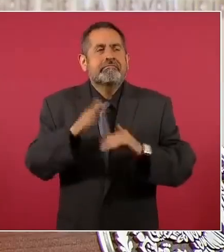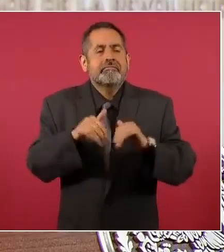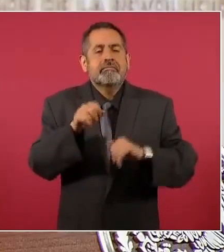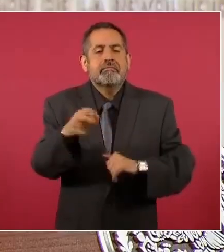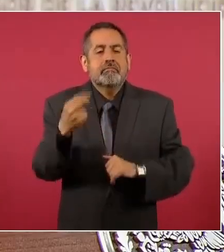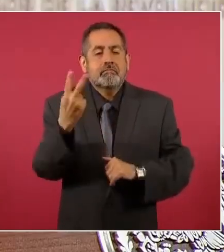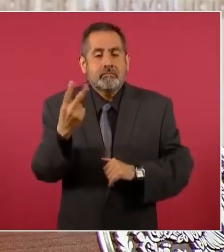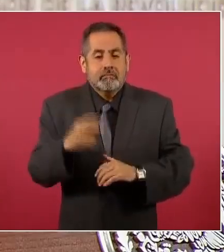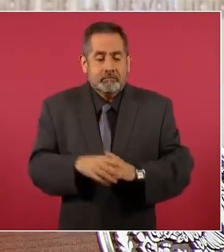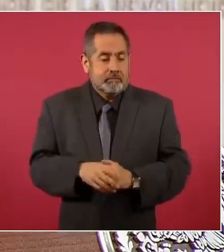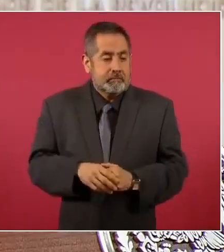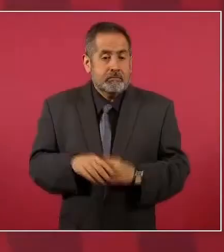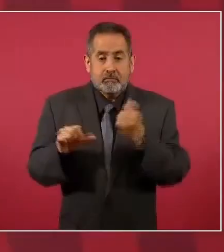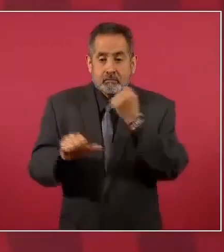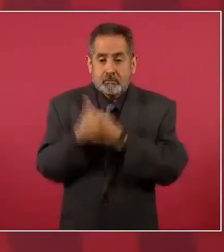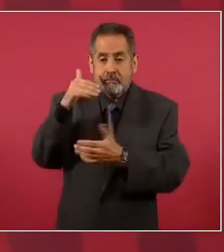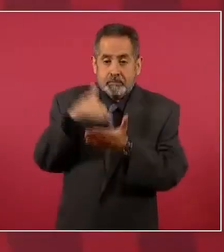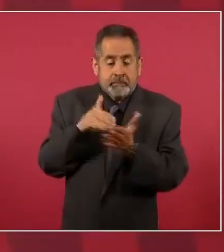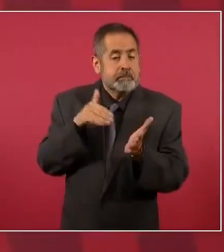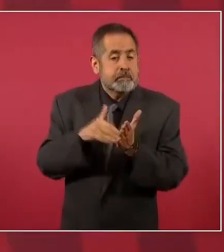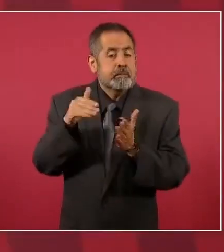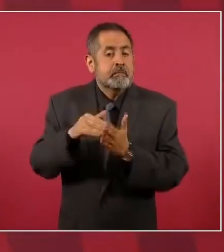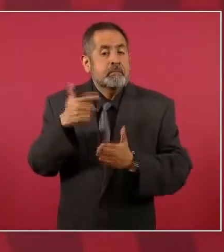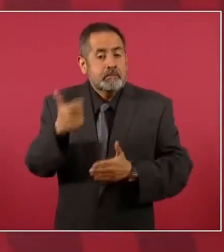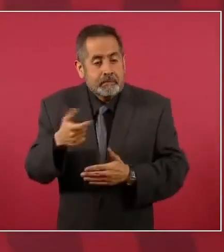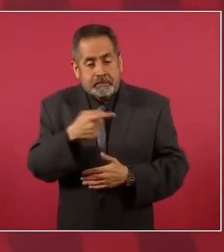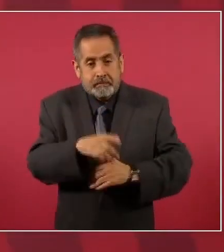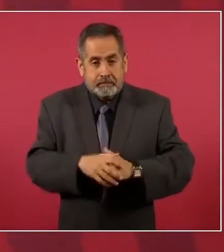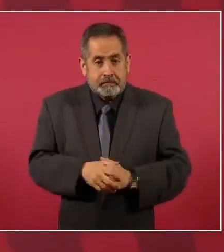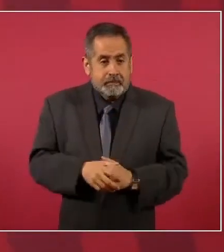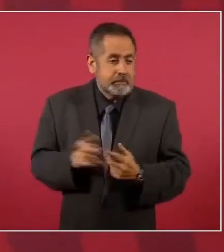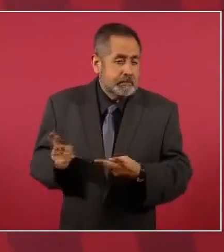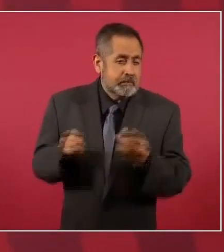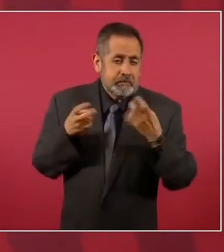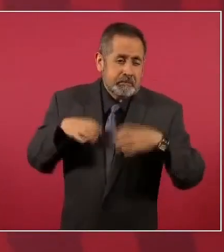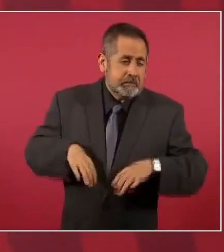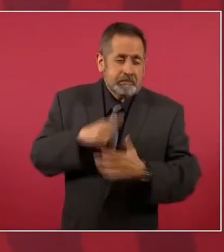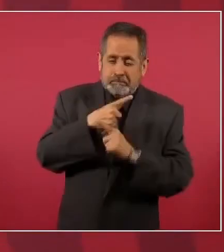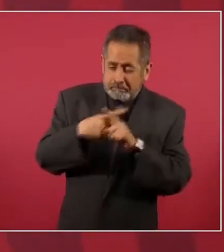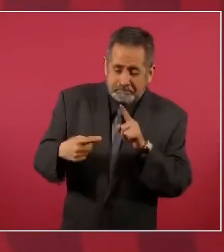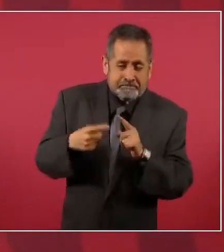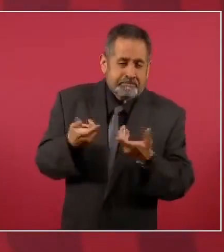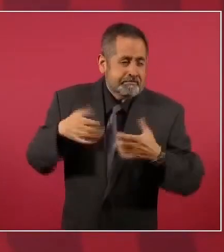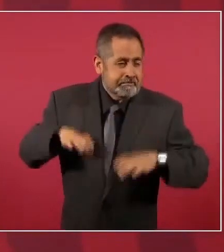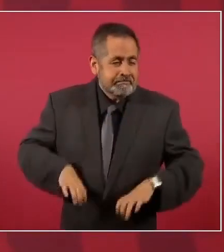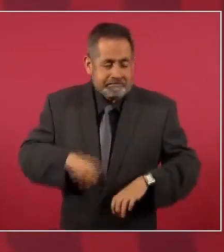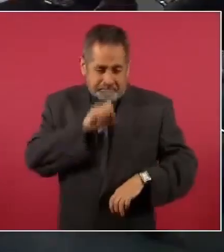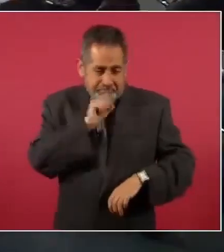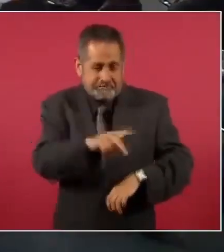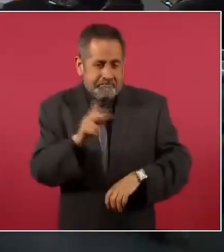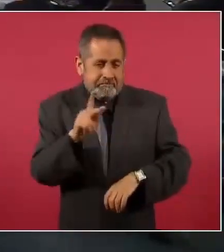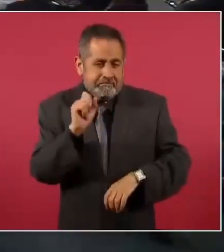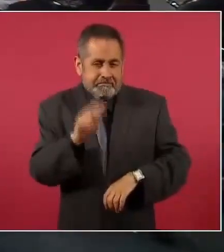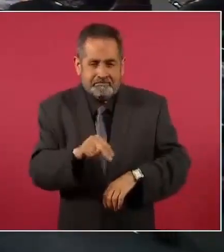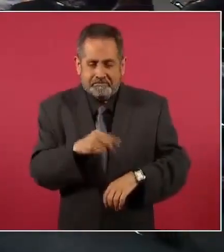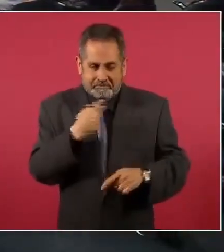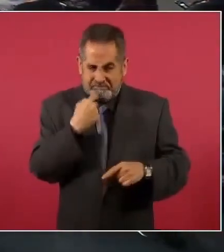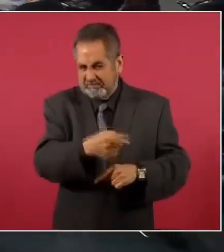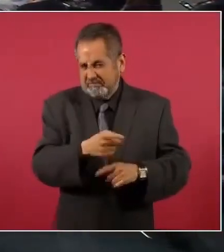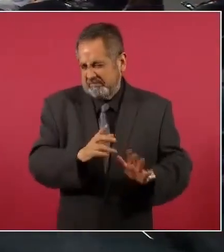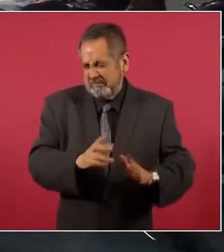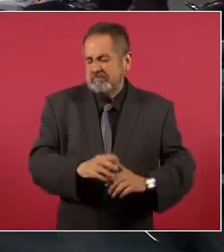Y le hicieron en 11 mil millones de pesos y se robaron como la mitad del dinero.